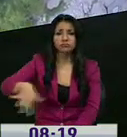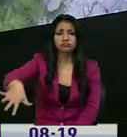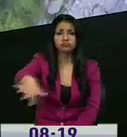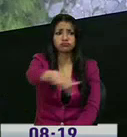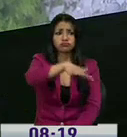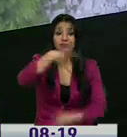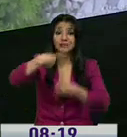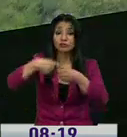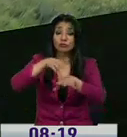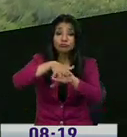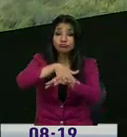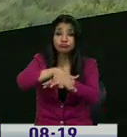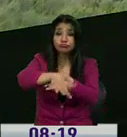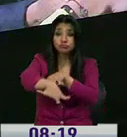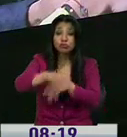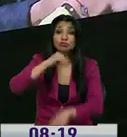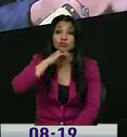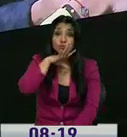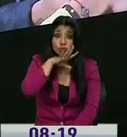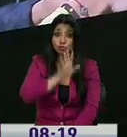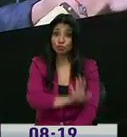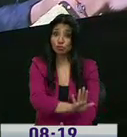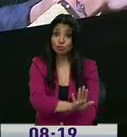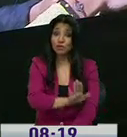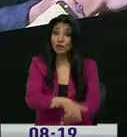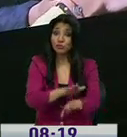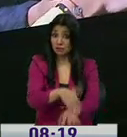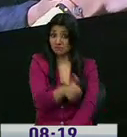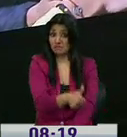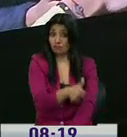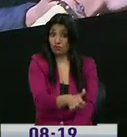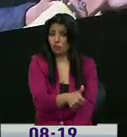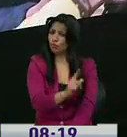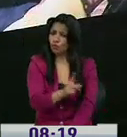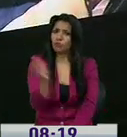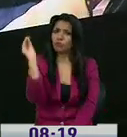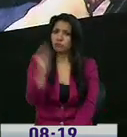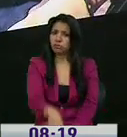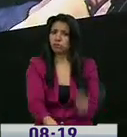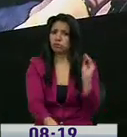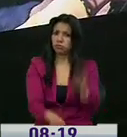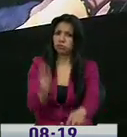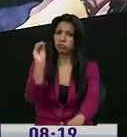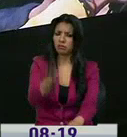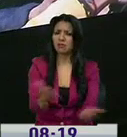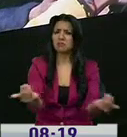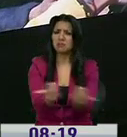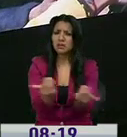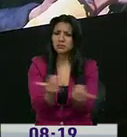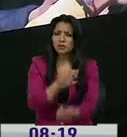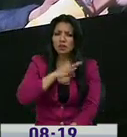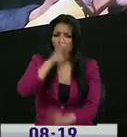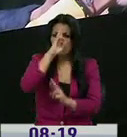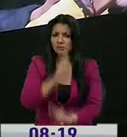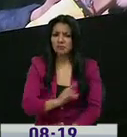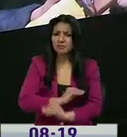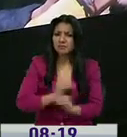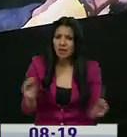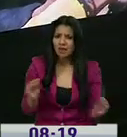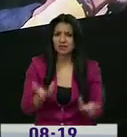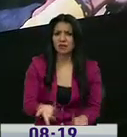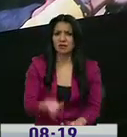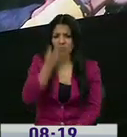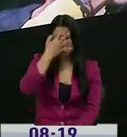Distrito Metropolitano, no se contaminaron a gratis. Somos nosotros los que creamos la contaminación, la falta de conciencia, la falta de